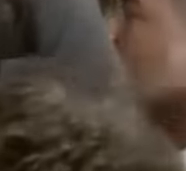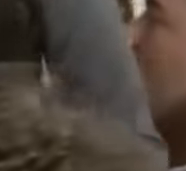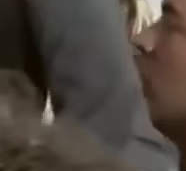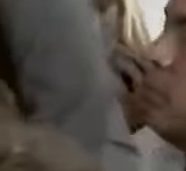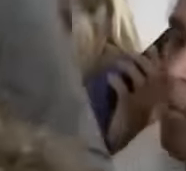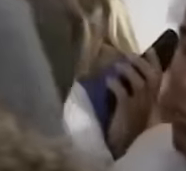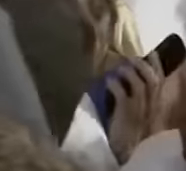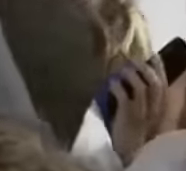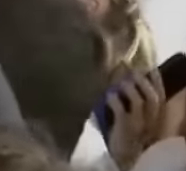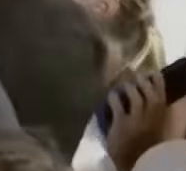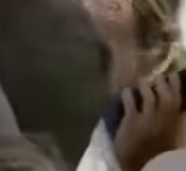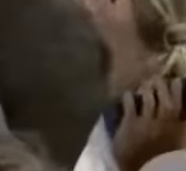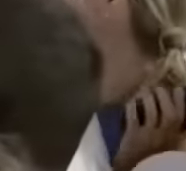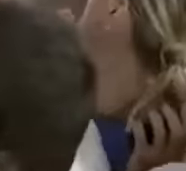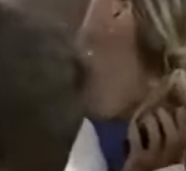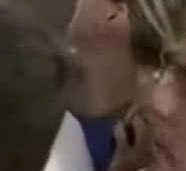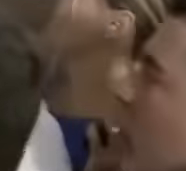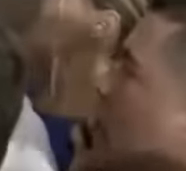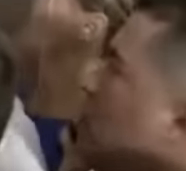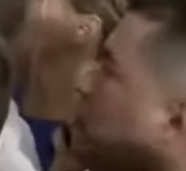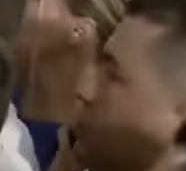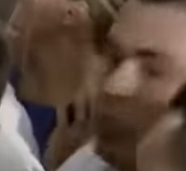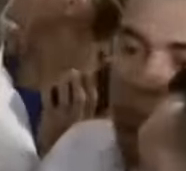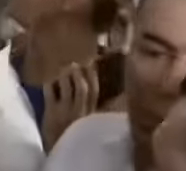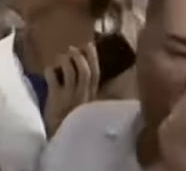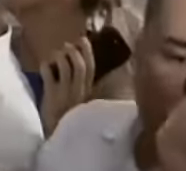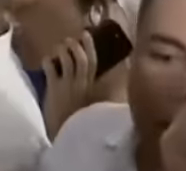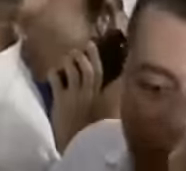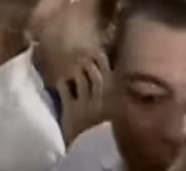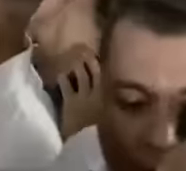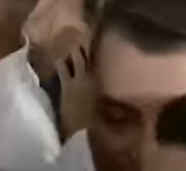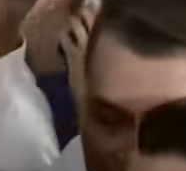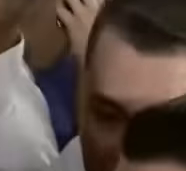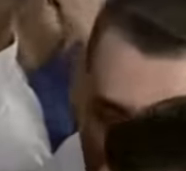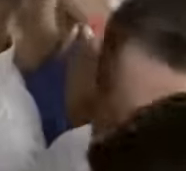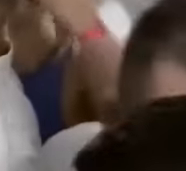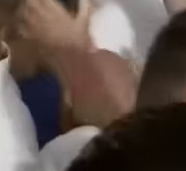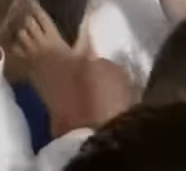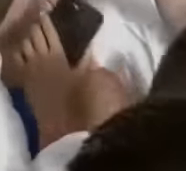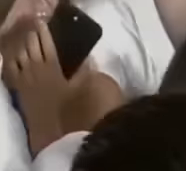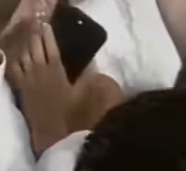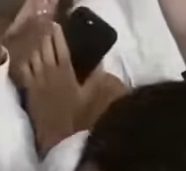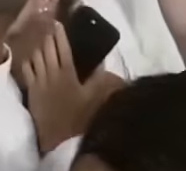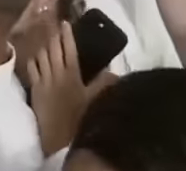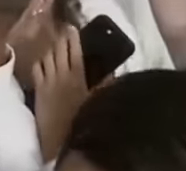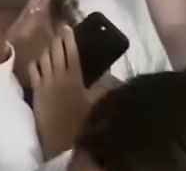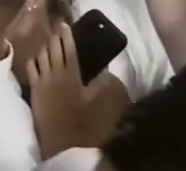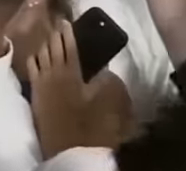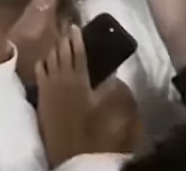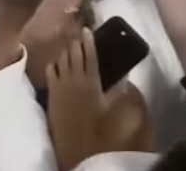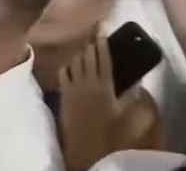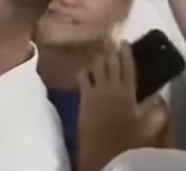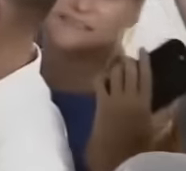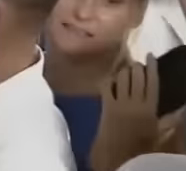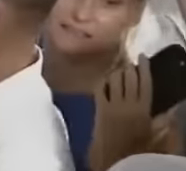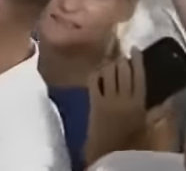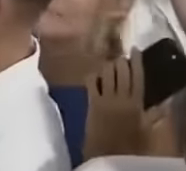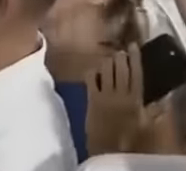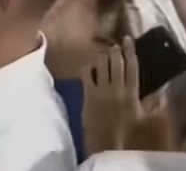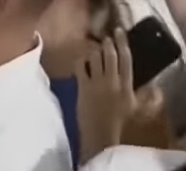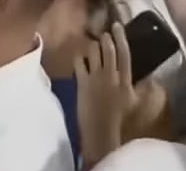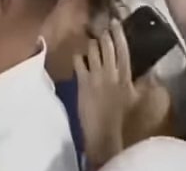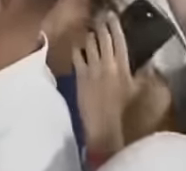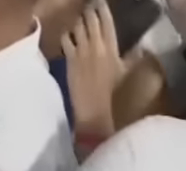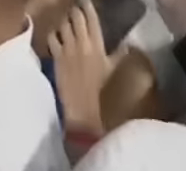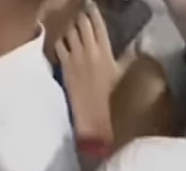nunca continuarán defendiendo los principios de la justicia social, la solidaridad y la hermandad para